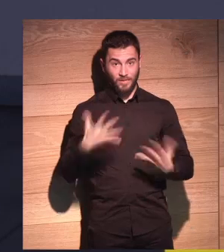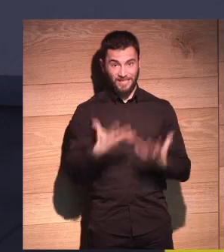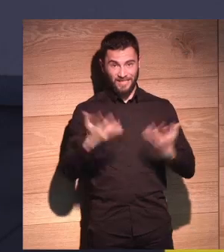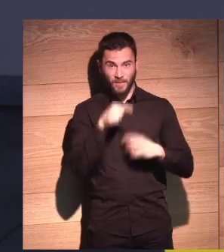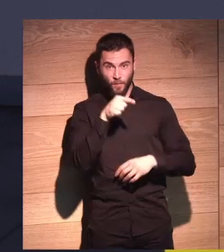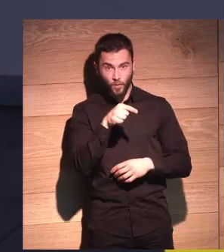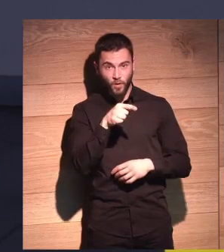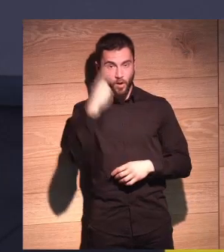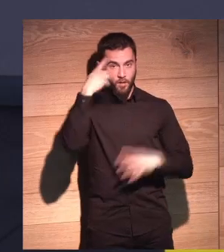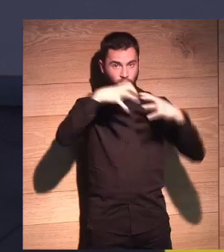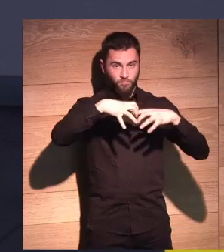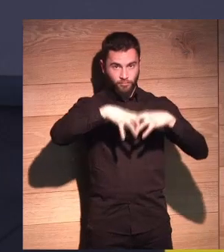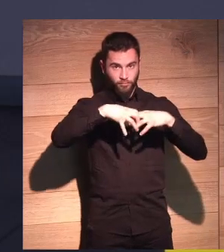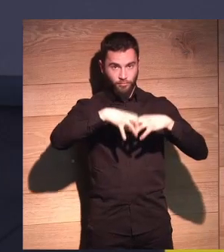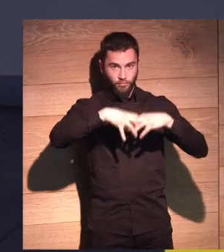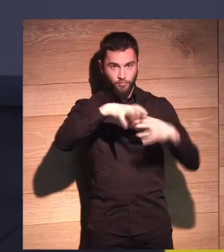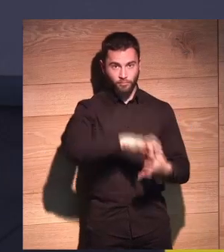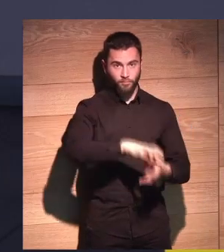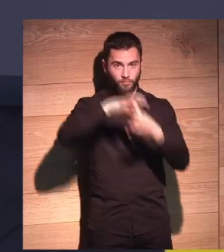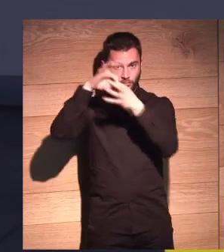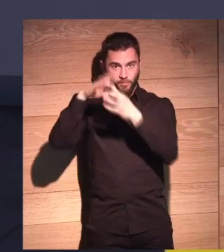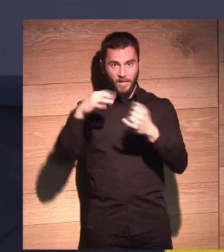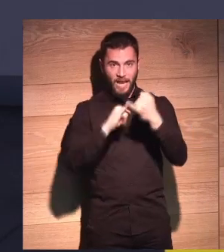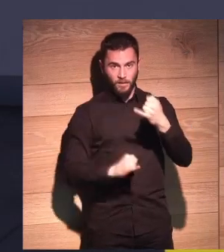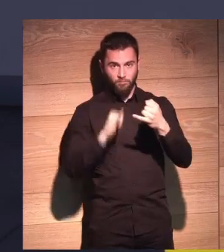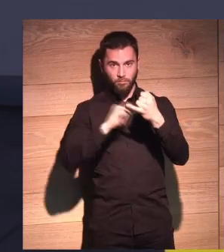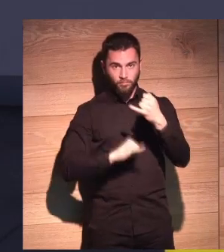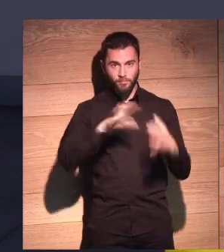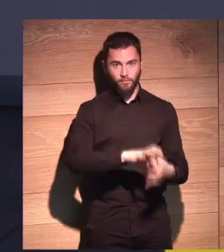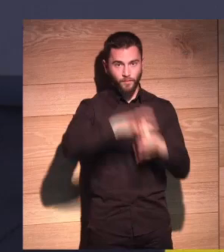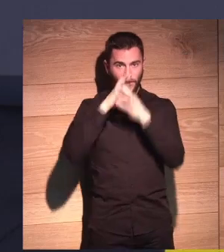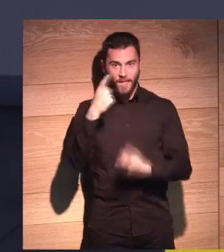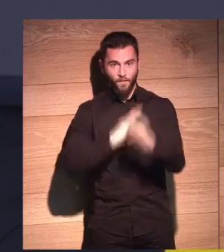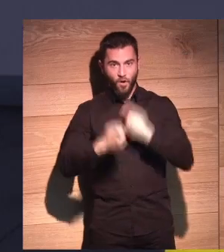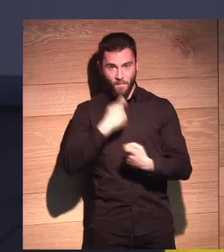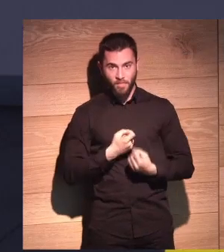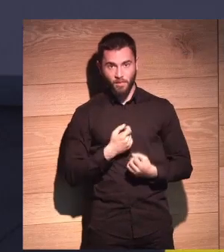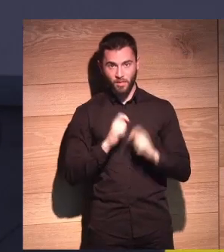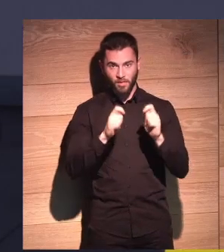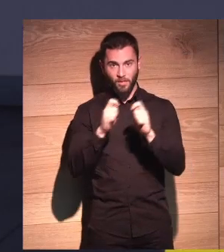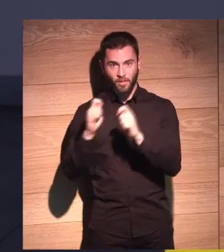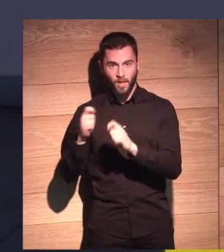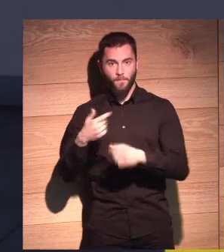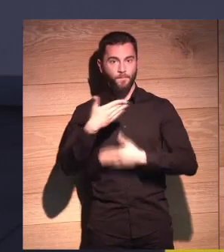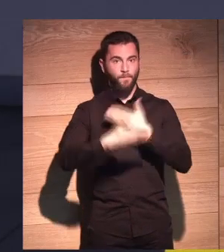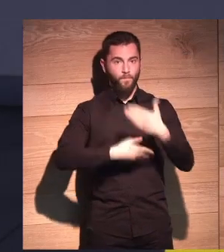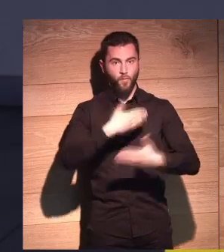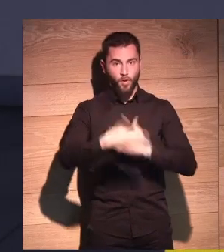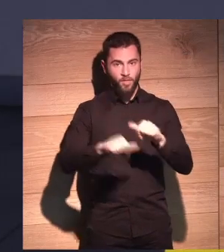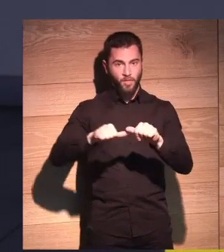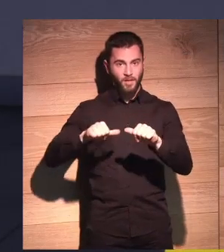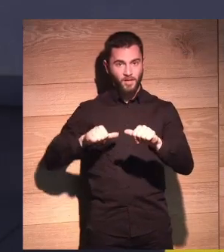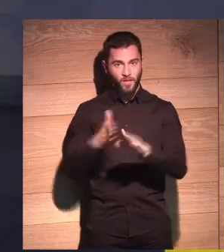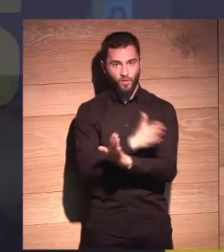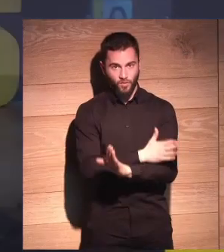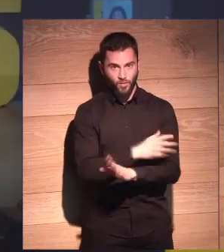transmite a la corteza visual en forma de estímulos eléctricos que puedan dar la información de lo que ha procesado, de la información que